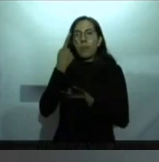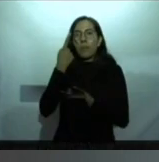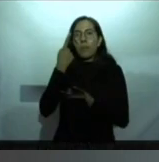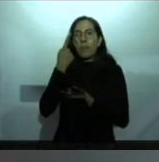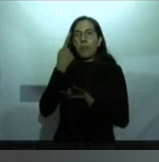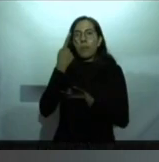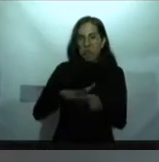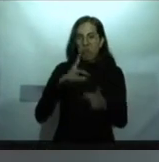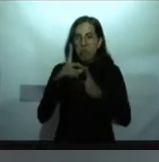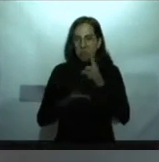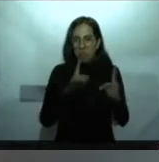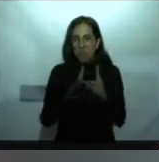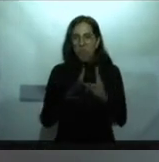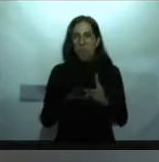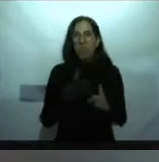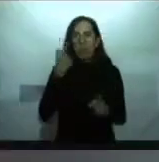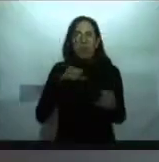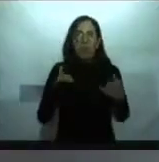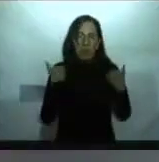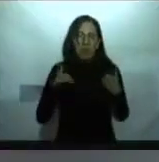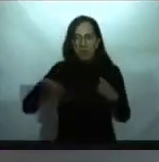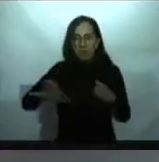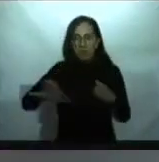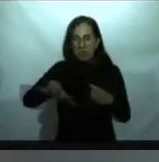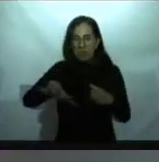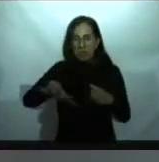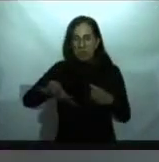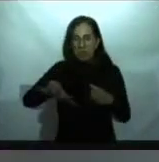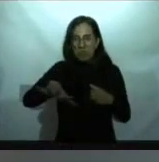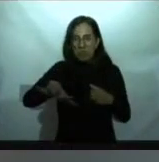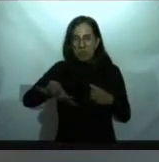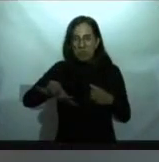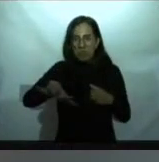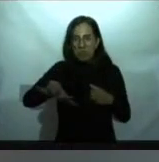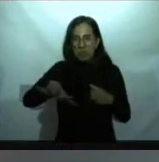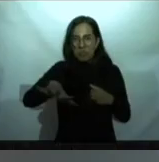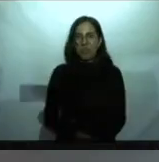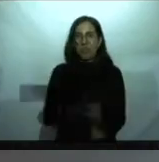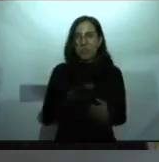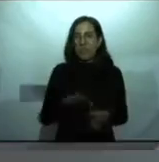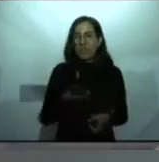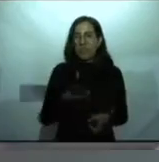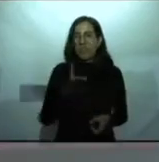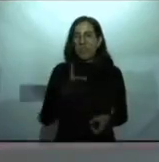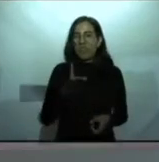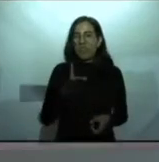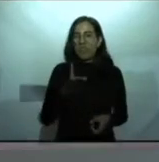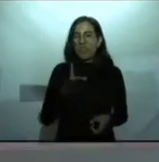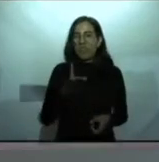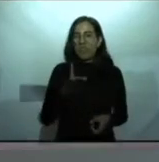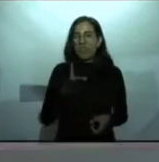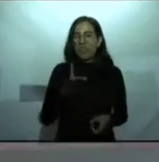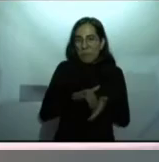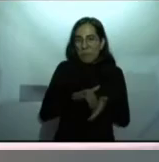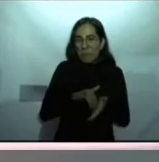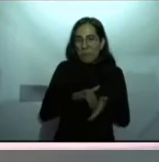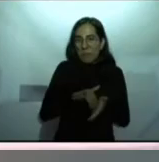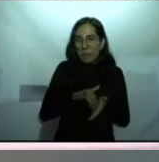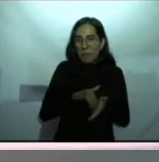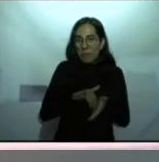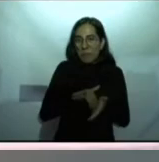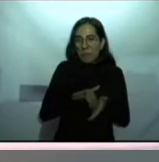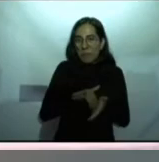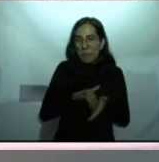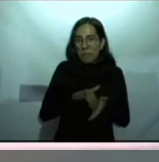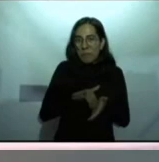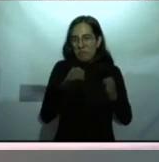con deporte. Allí en la ciudad yo saqué 11,000 jóvenes de la delincuencia con diversos programas. Y